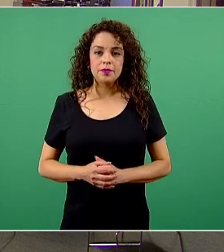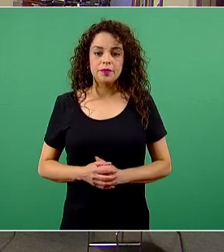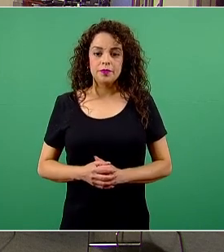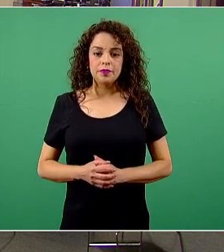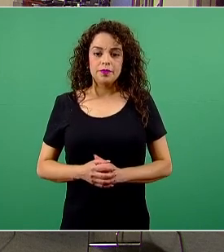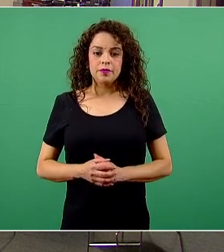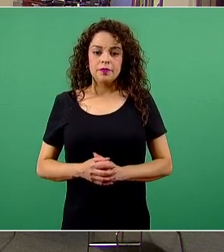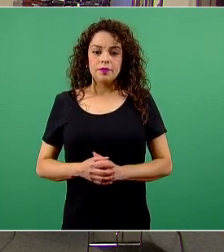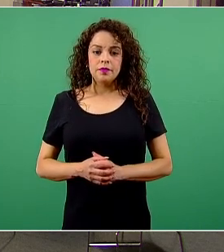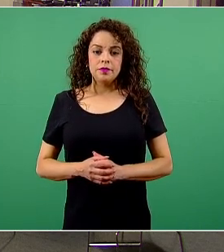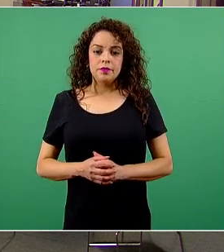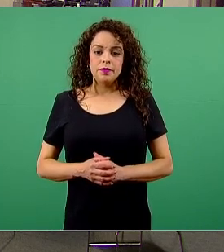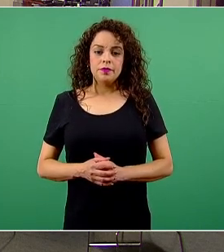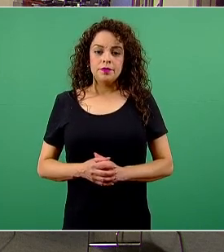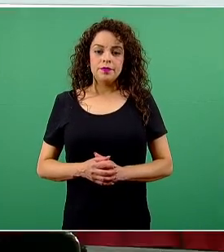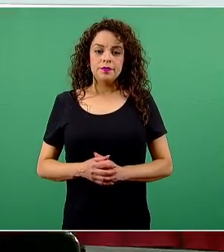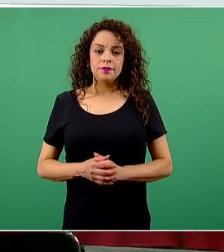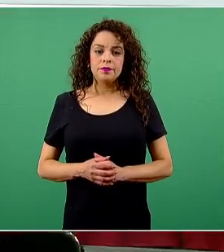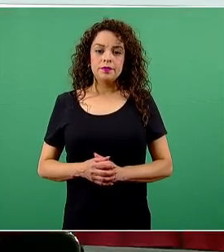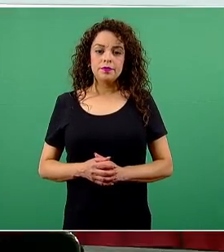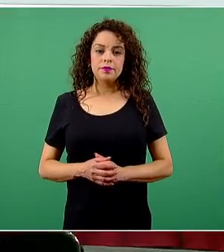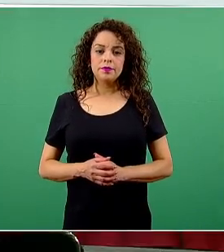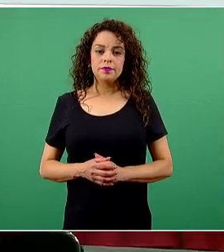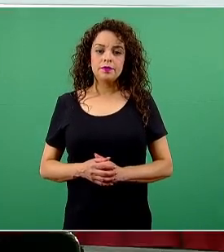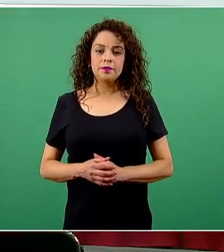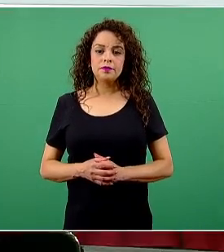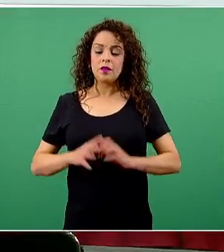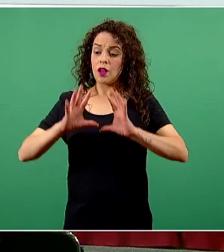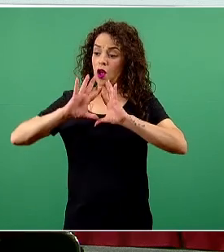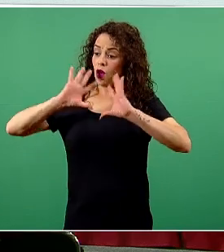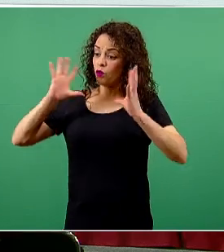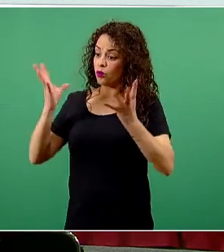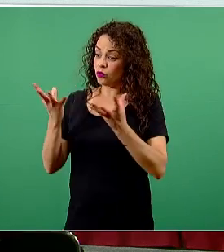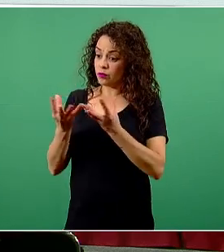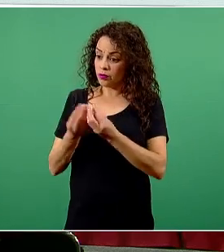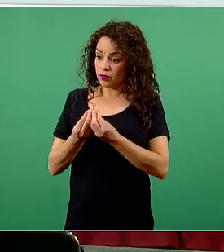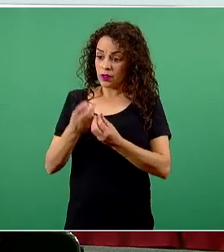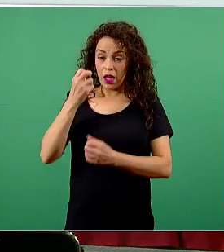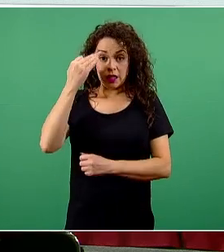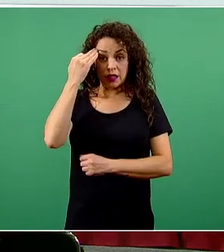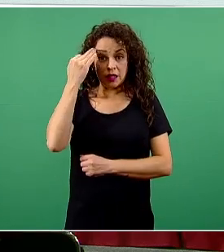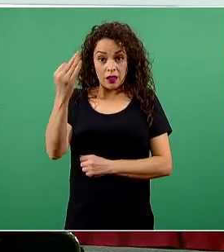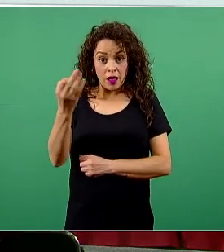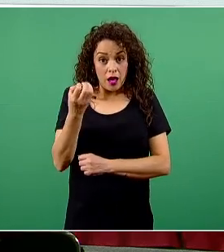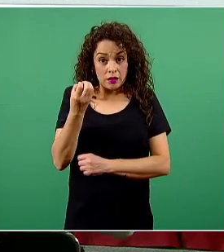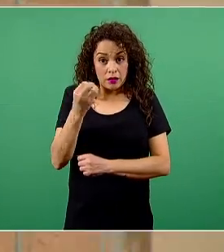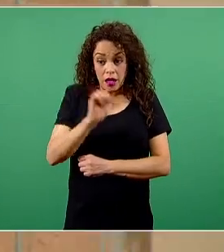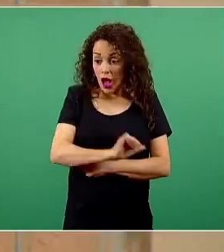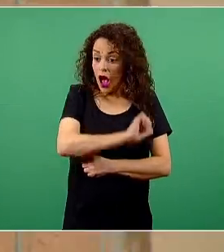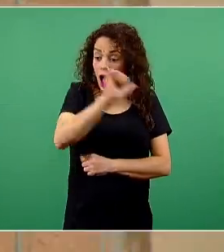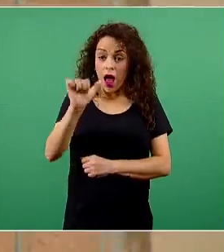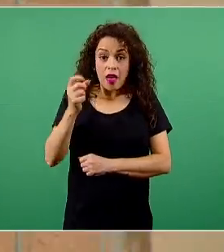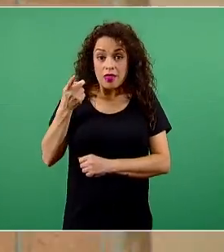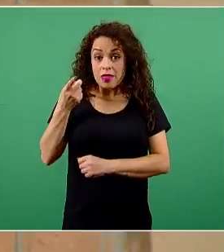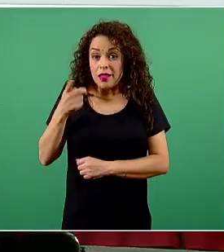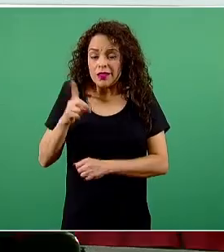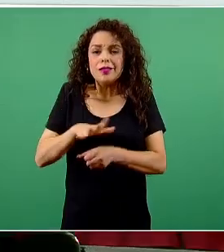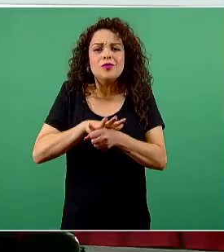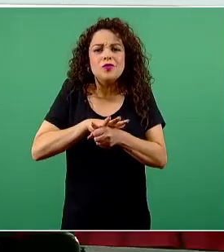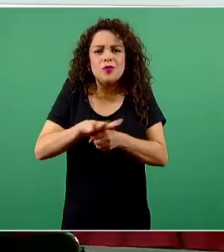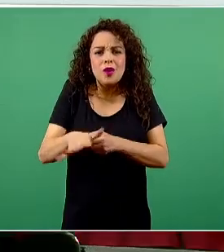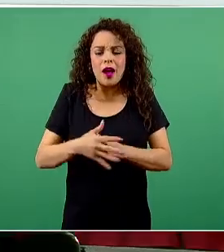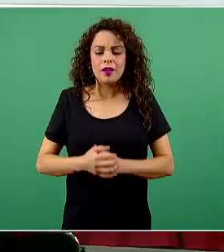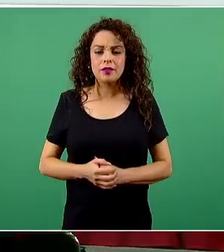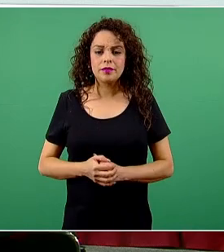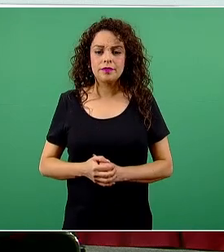¿Cuál fue la seroprevalencia acumulada durante todo el periodo al mes de diciembre? Encontramos que